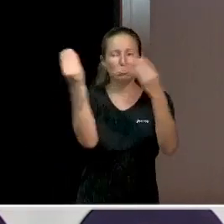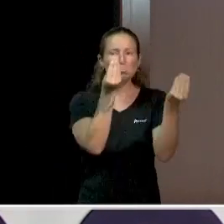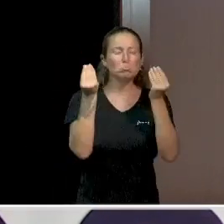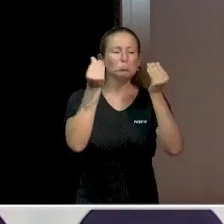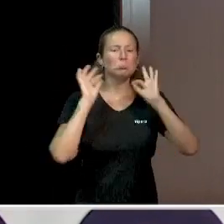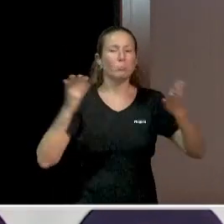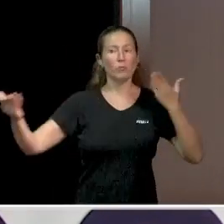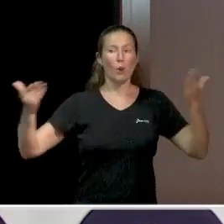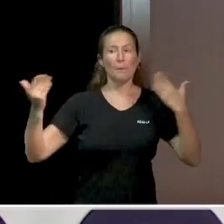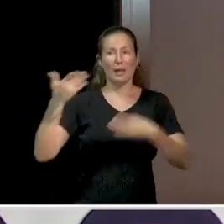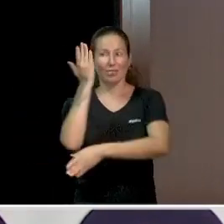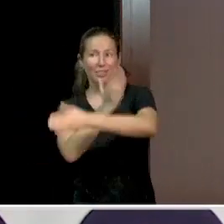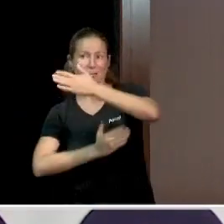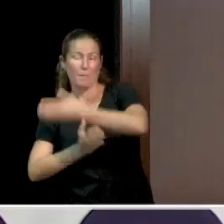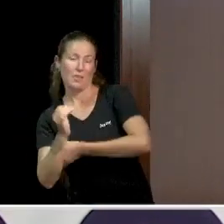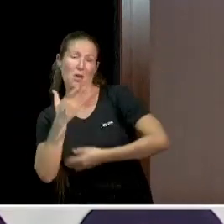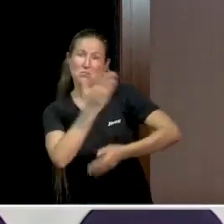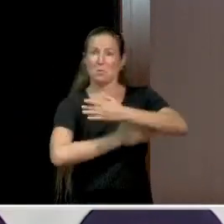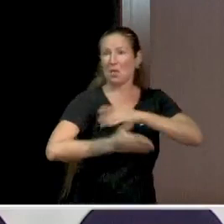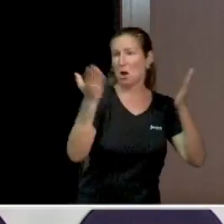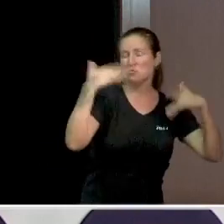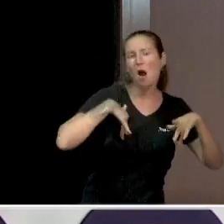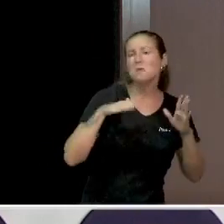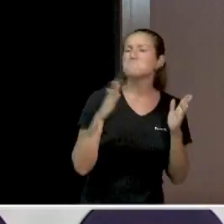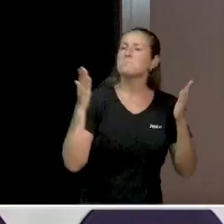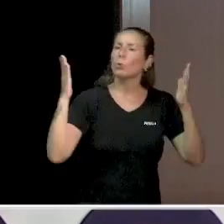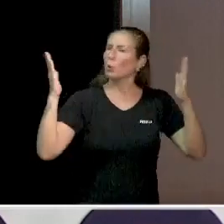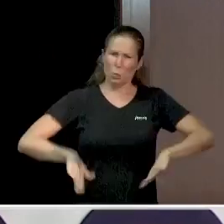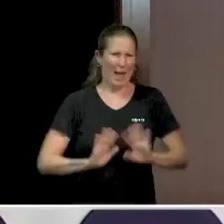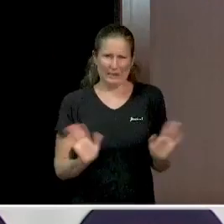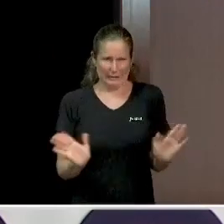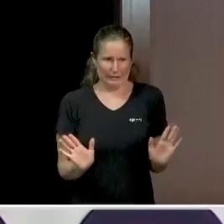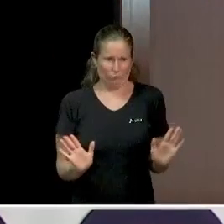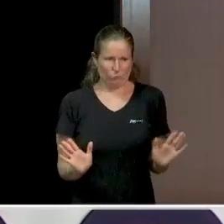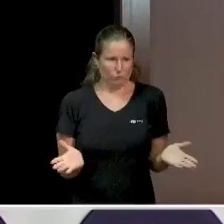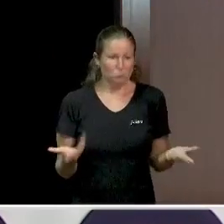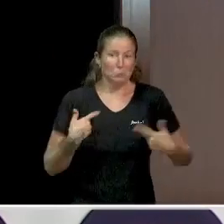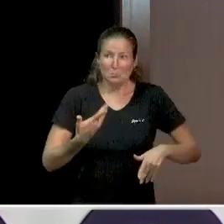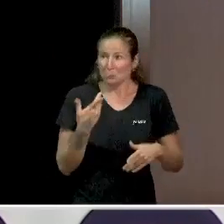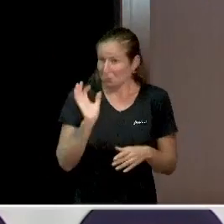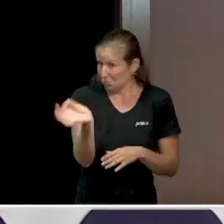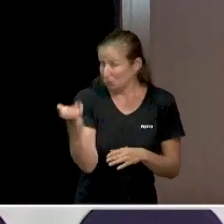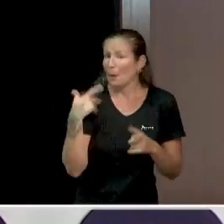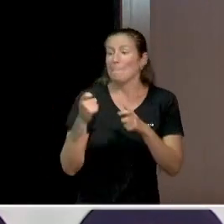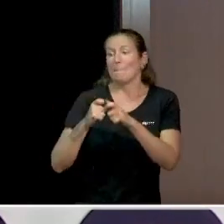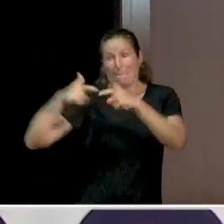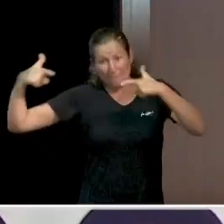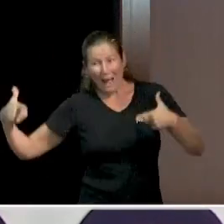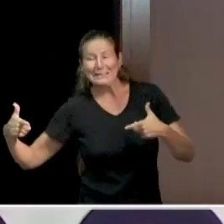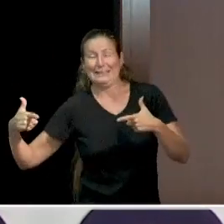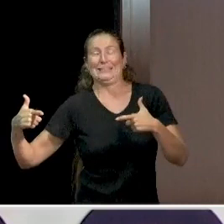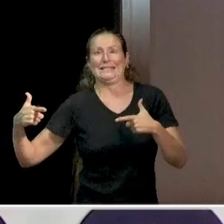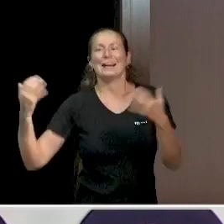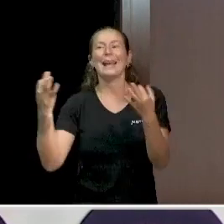las personas con discapacidad. Es decir, sí que ha habido un incremento, como les decía, en el